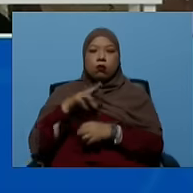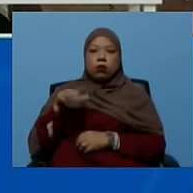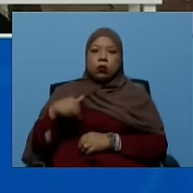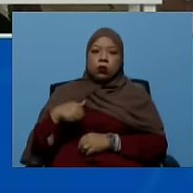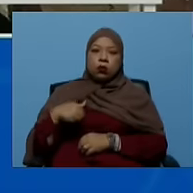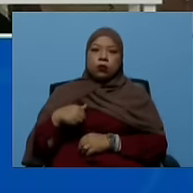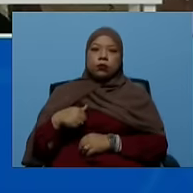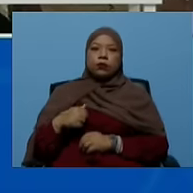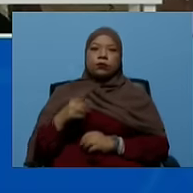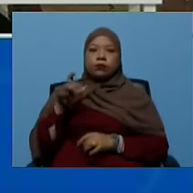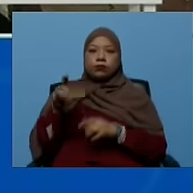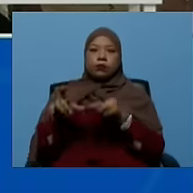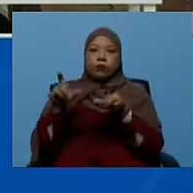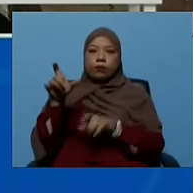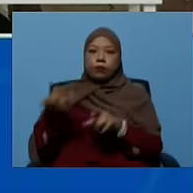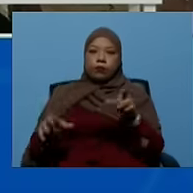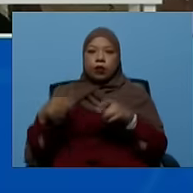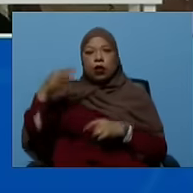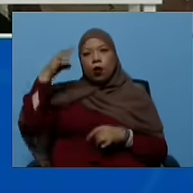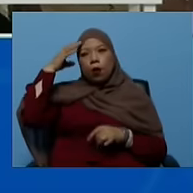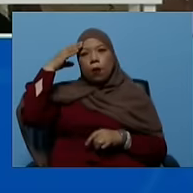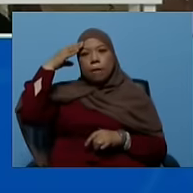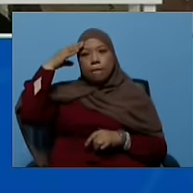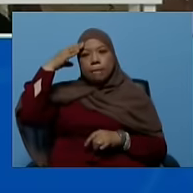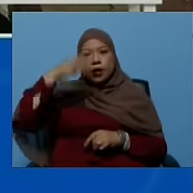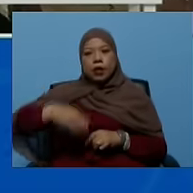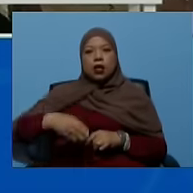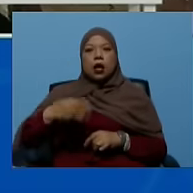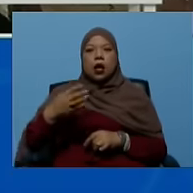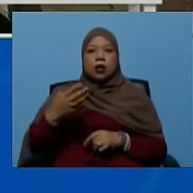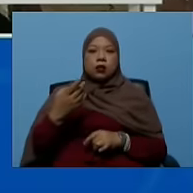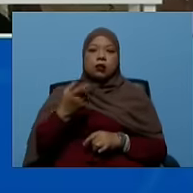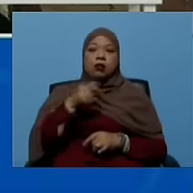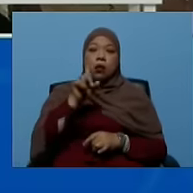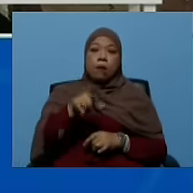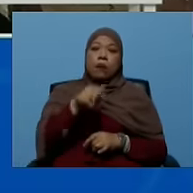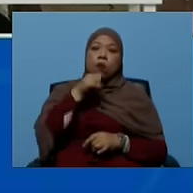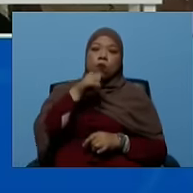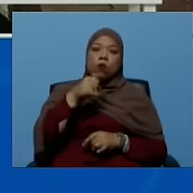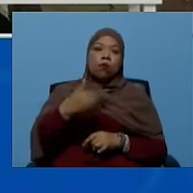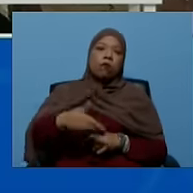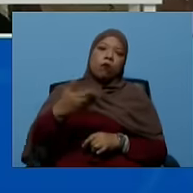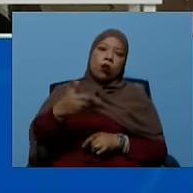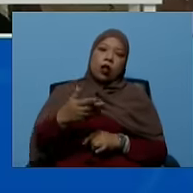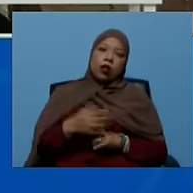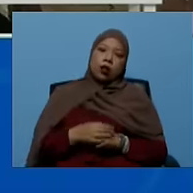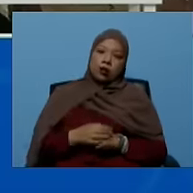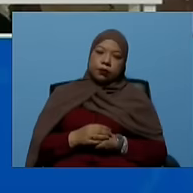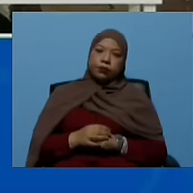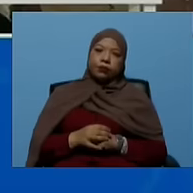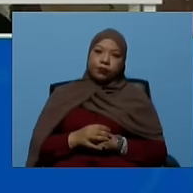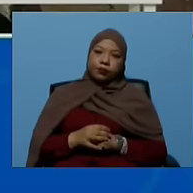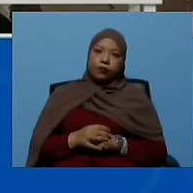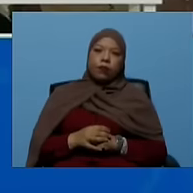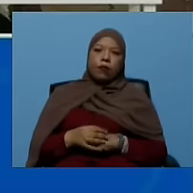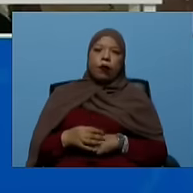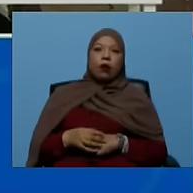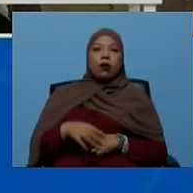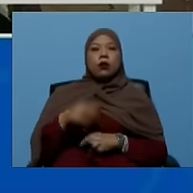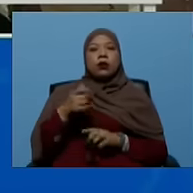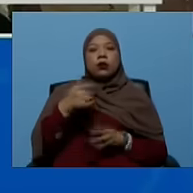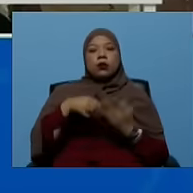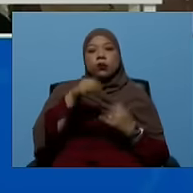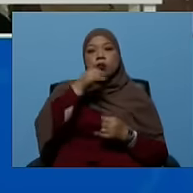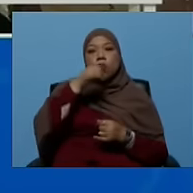y de acción de la Fuerza Armada y es vital entonces Héctor Rodríguez compañera